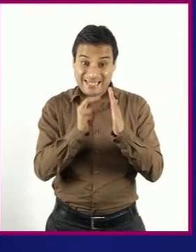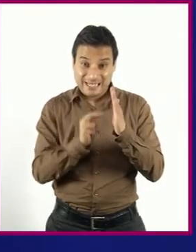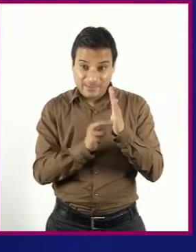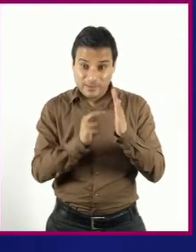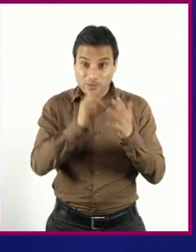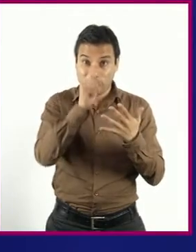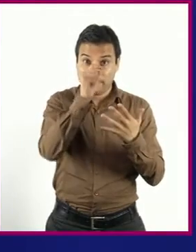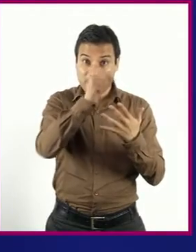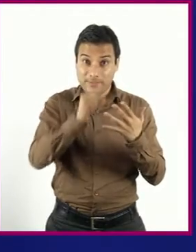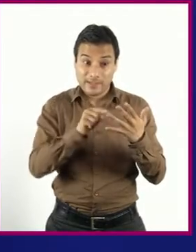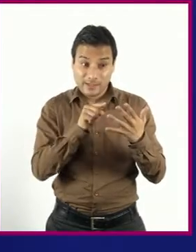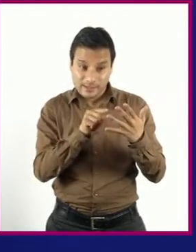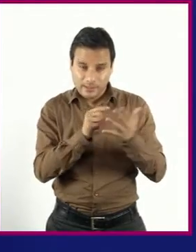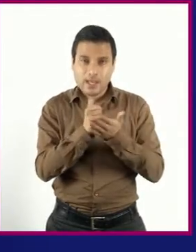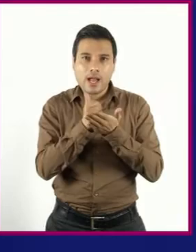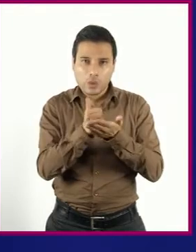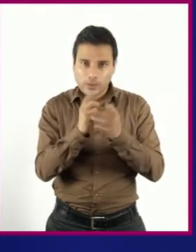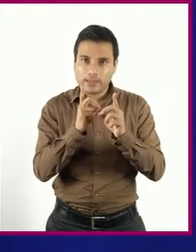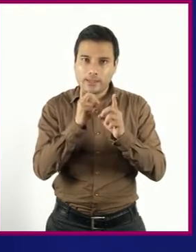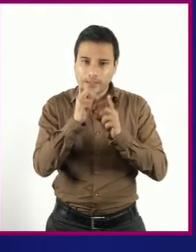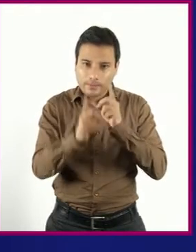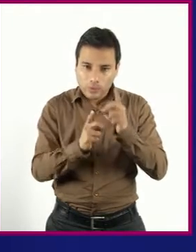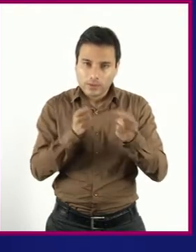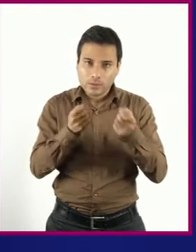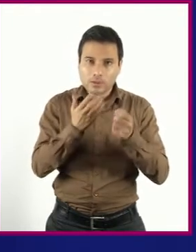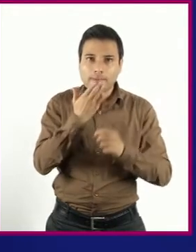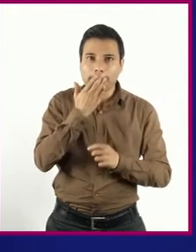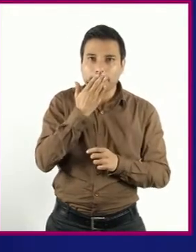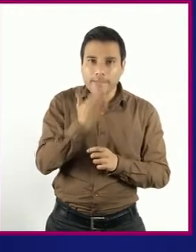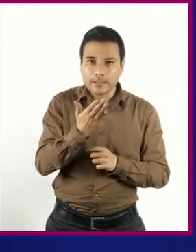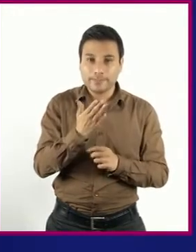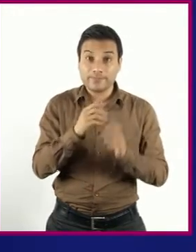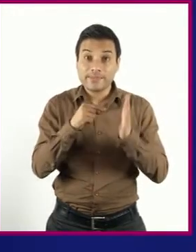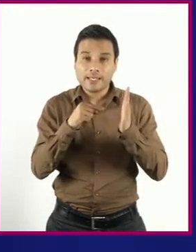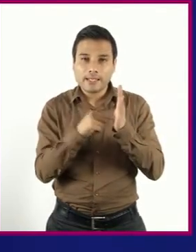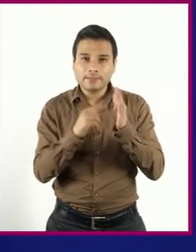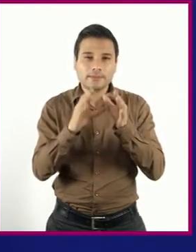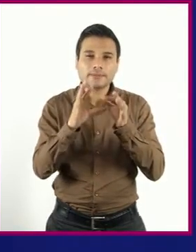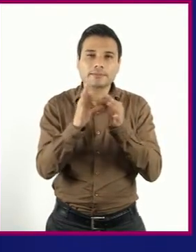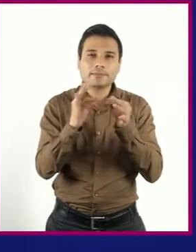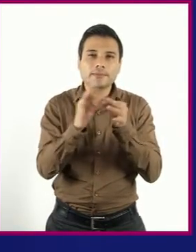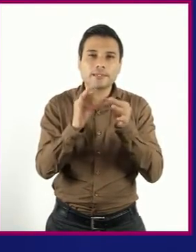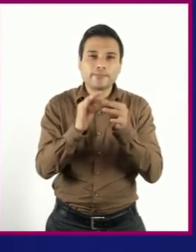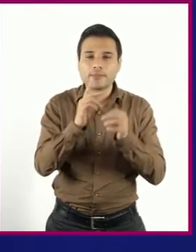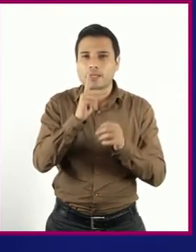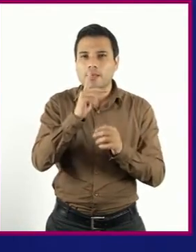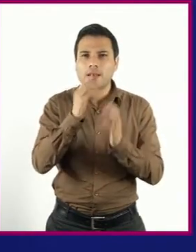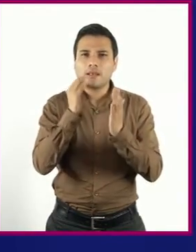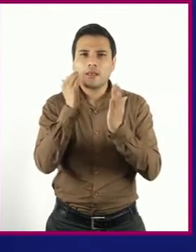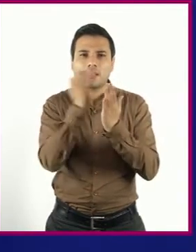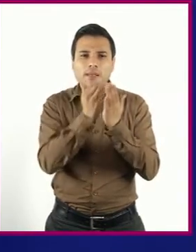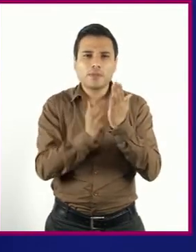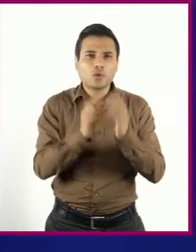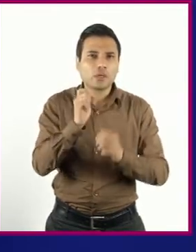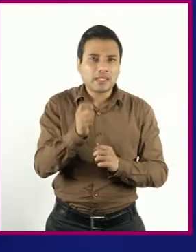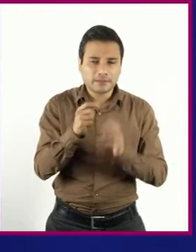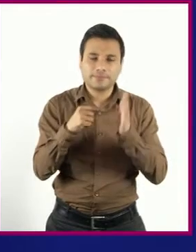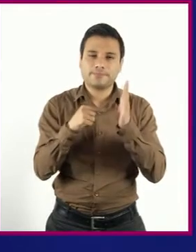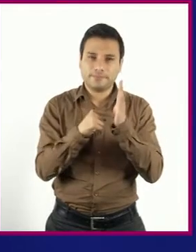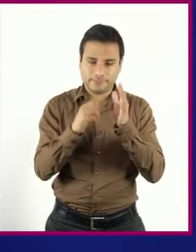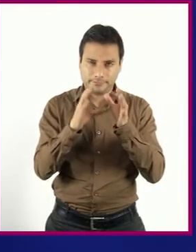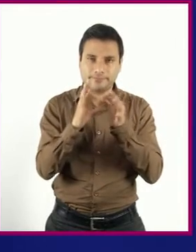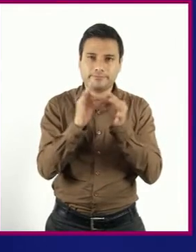el documento que regula el deporte en cuestión. Ahí deben venir bien especificados los lineamientos para que el juego o